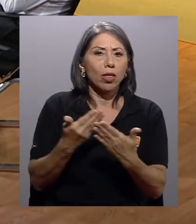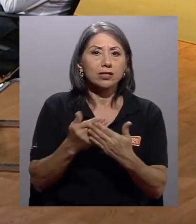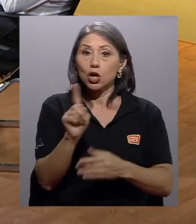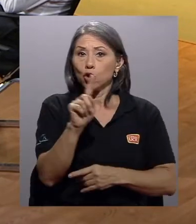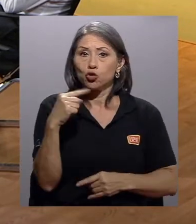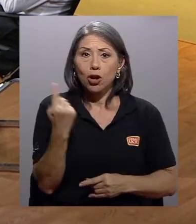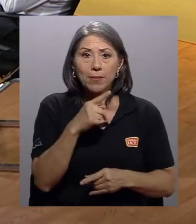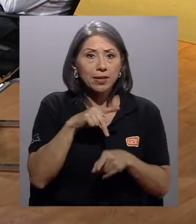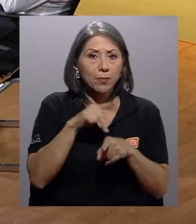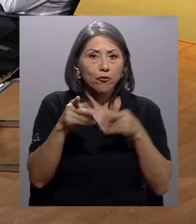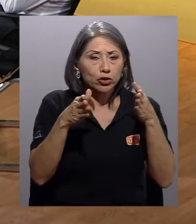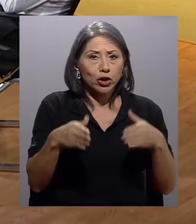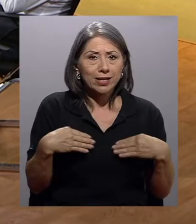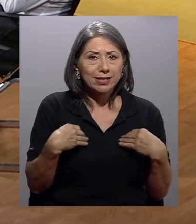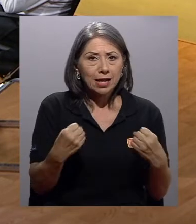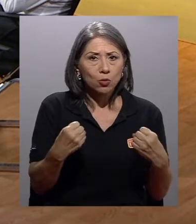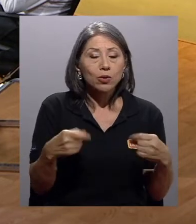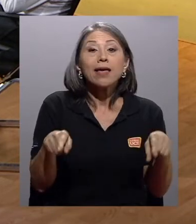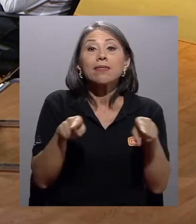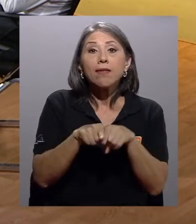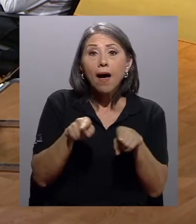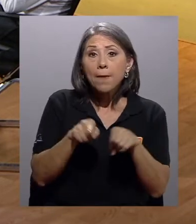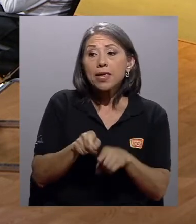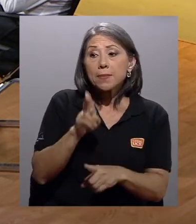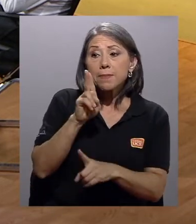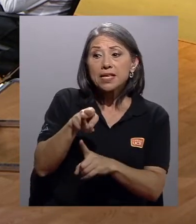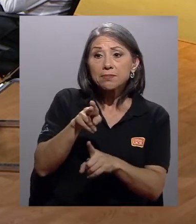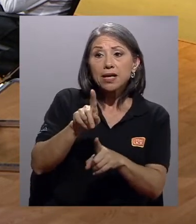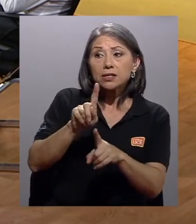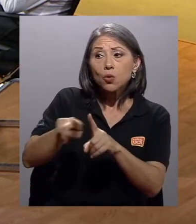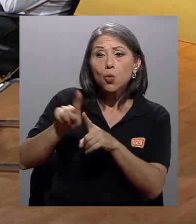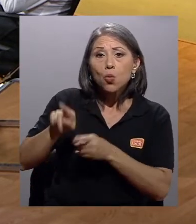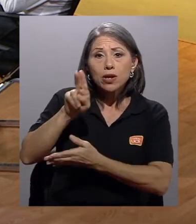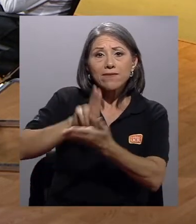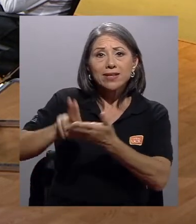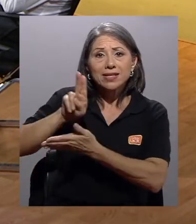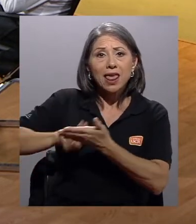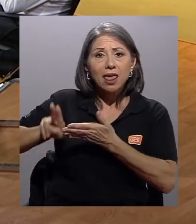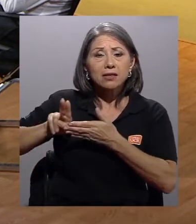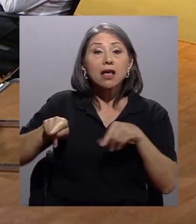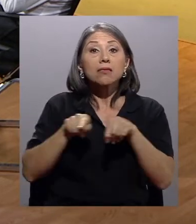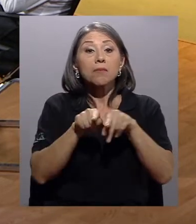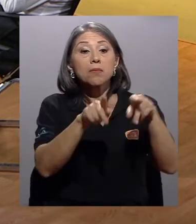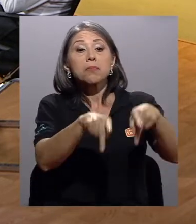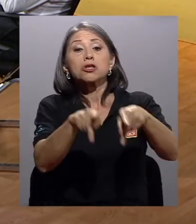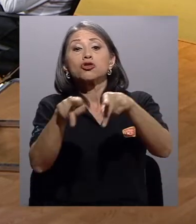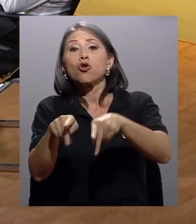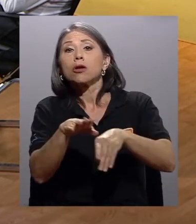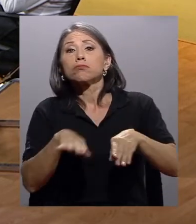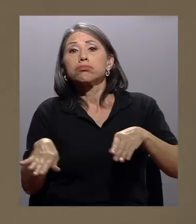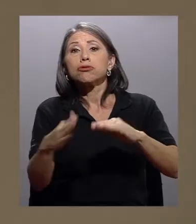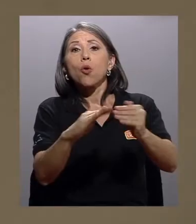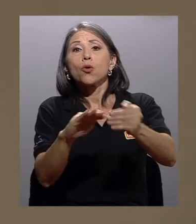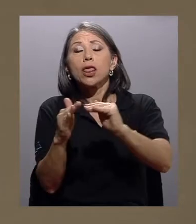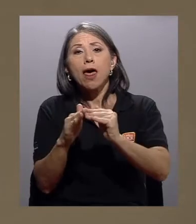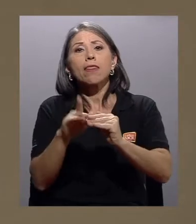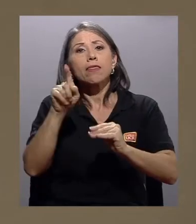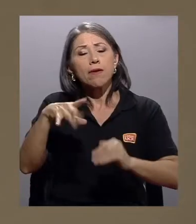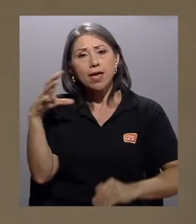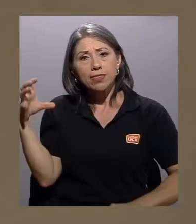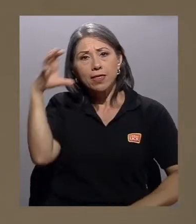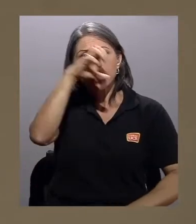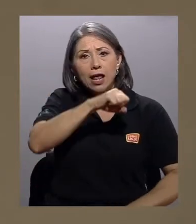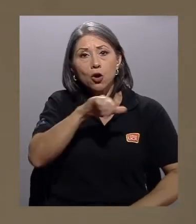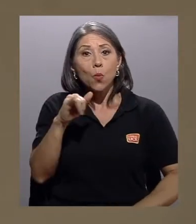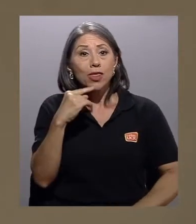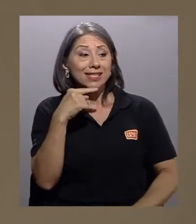solamente desde los profesionales de salud, sino las mismas universidades, la comunidad, enterarse un poco más. Sara mencionaba lo de